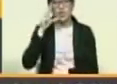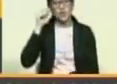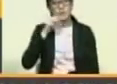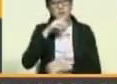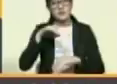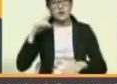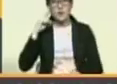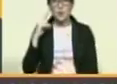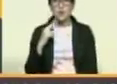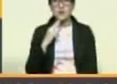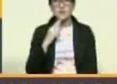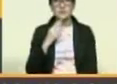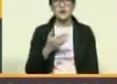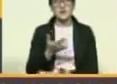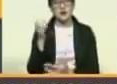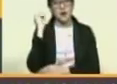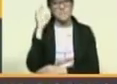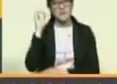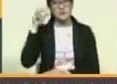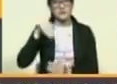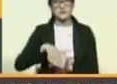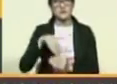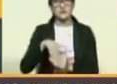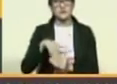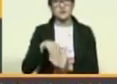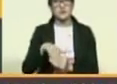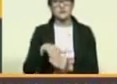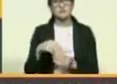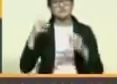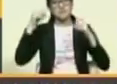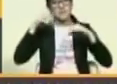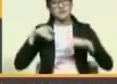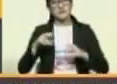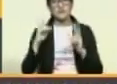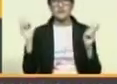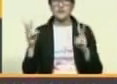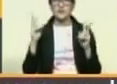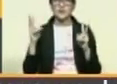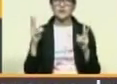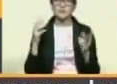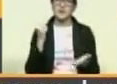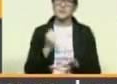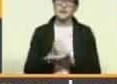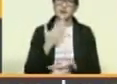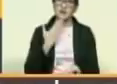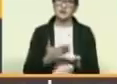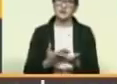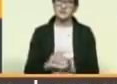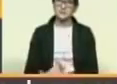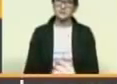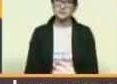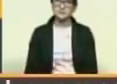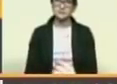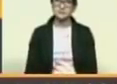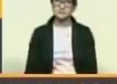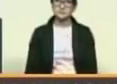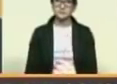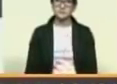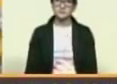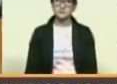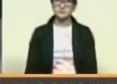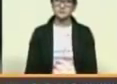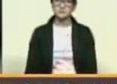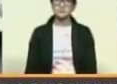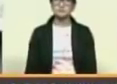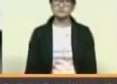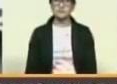que Dios nos bendiga en esta campaña electoral y que nos dé la bendición de la victoria. Amén, gracias. Ahora el candidato presidencial para